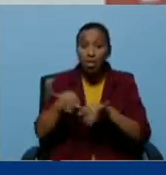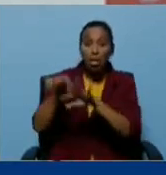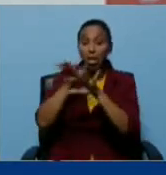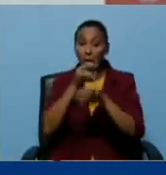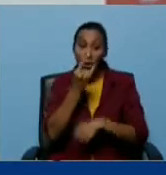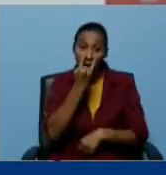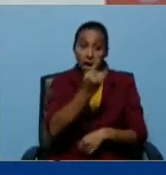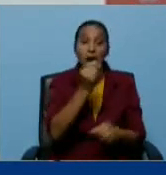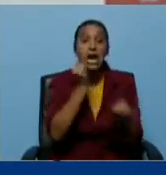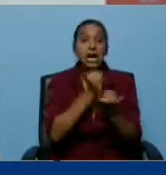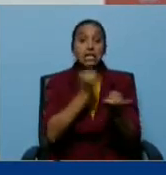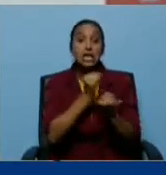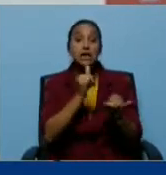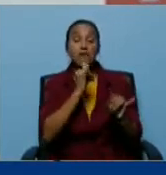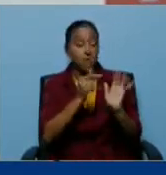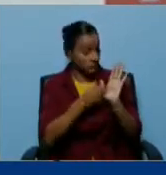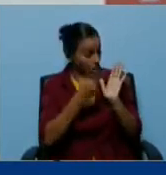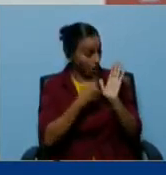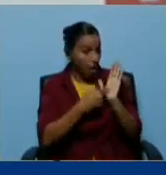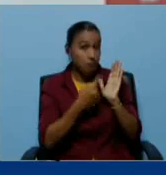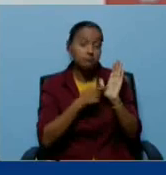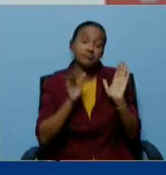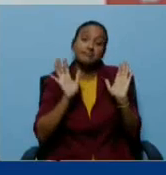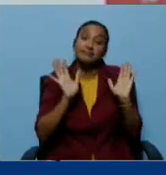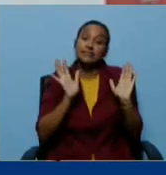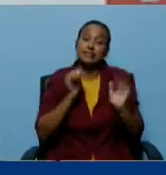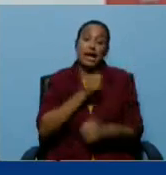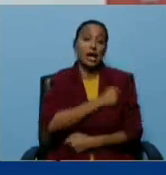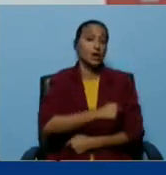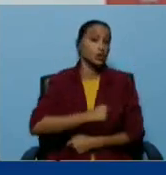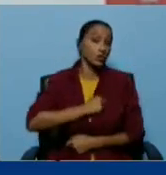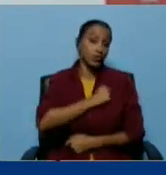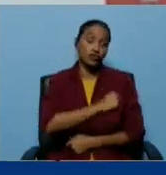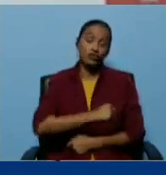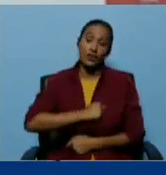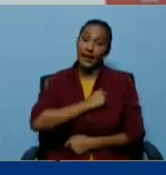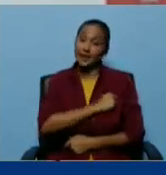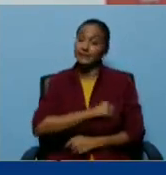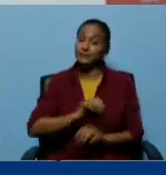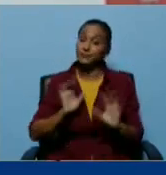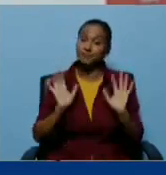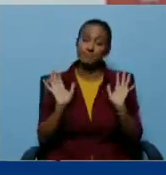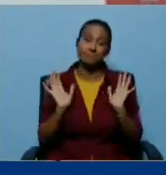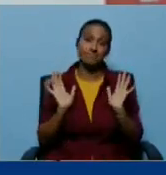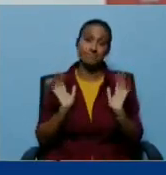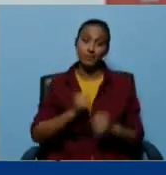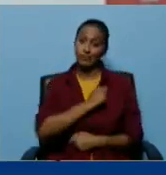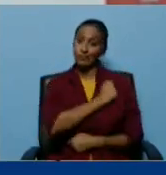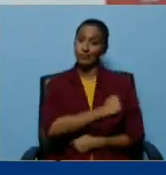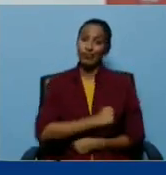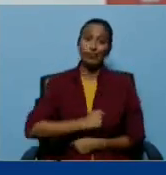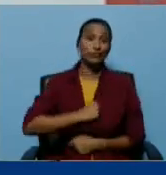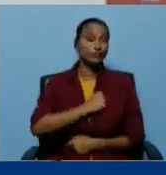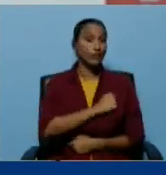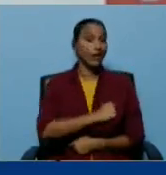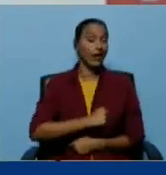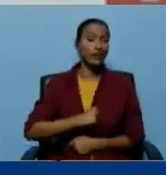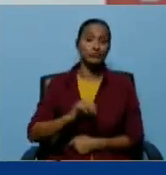sociales, pobre de él, pobre de él. Llámese como se